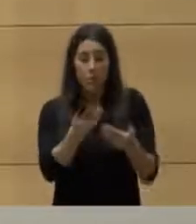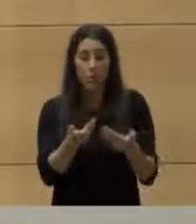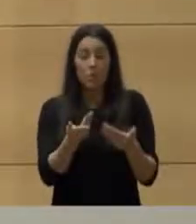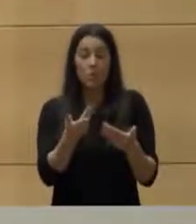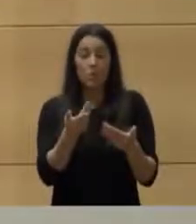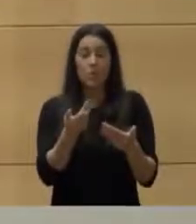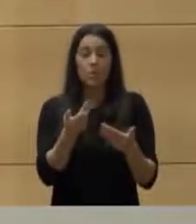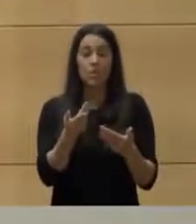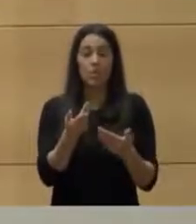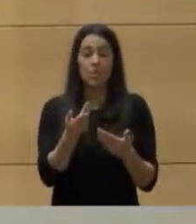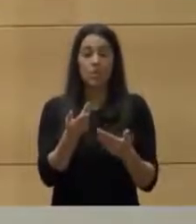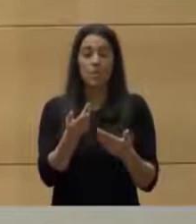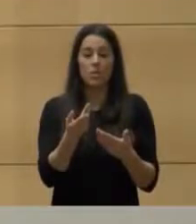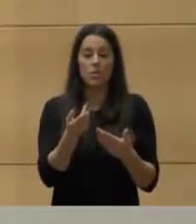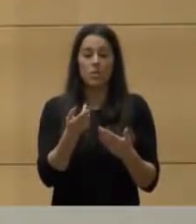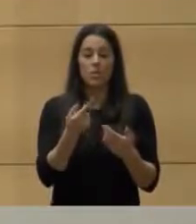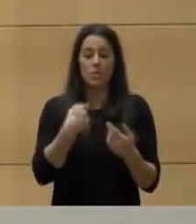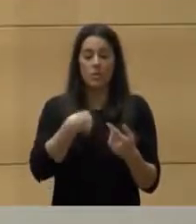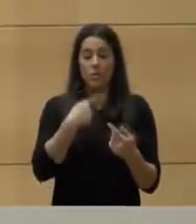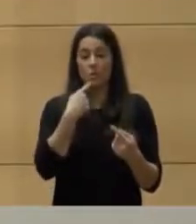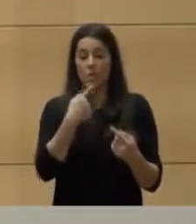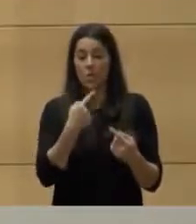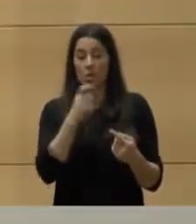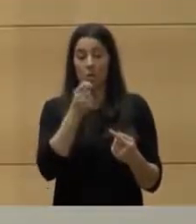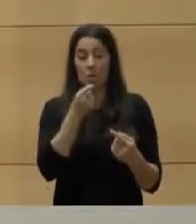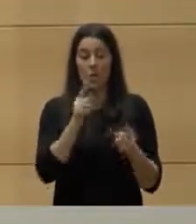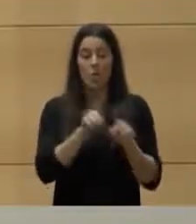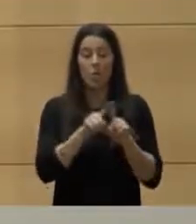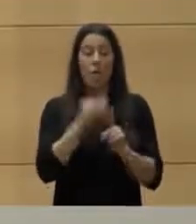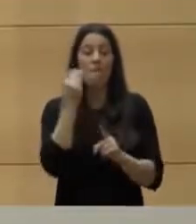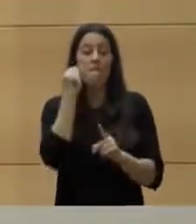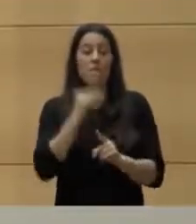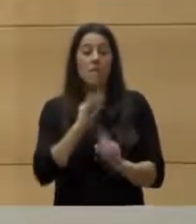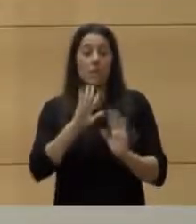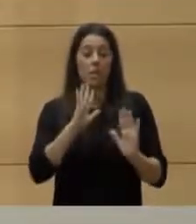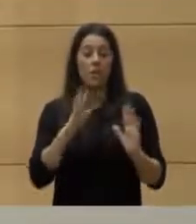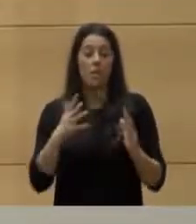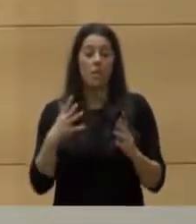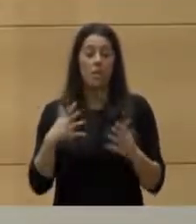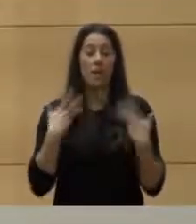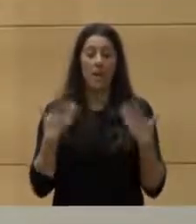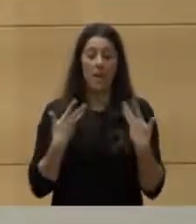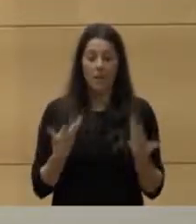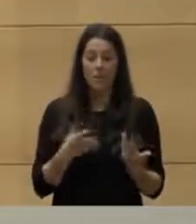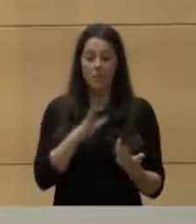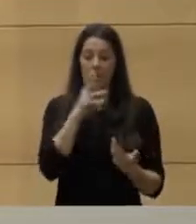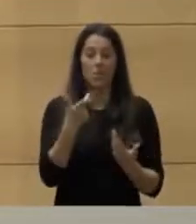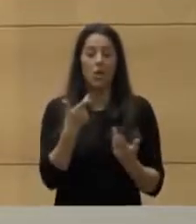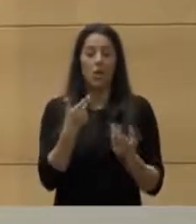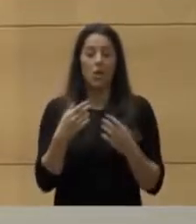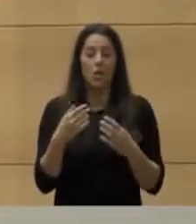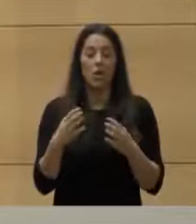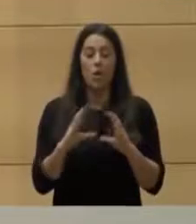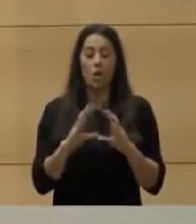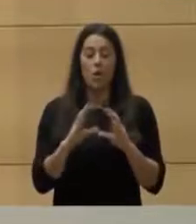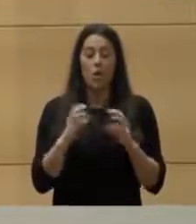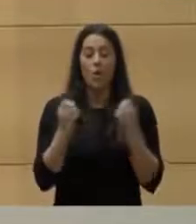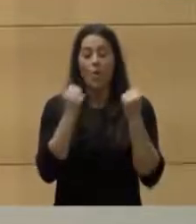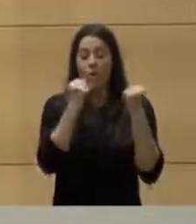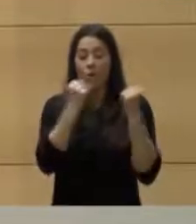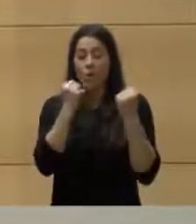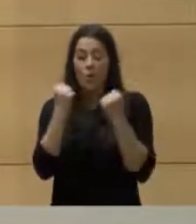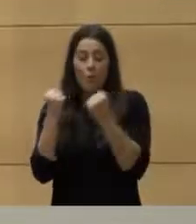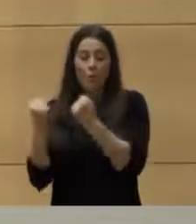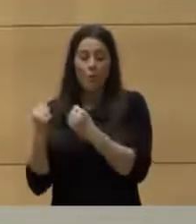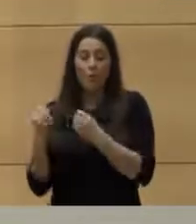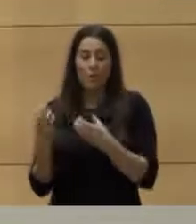Por un proceso que yo diría alegre, frívolo, porque no ha tenido en cuenta la correlación de fuerzas, quiero decir que toda